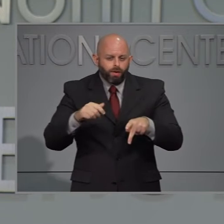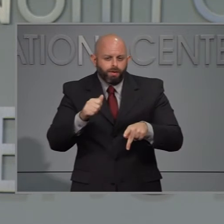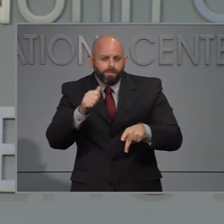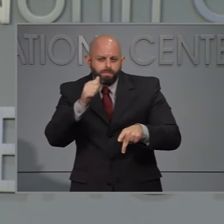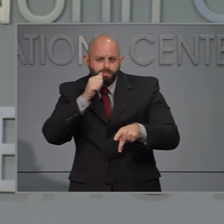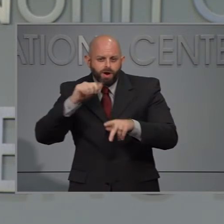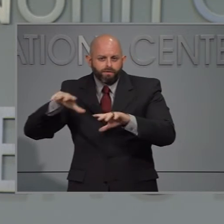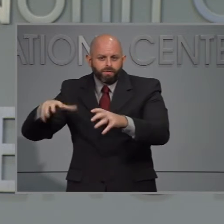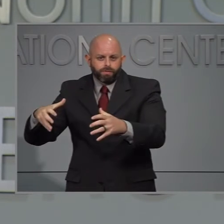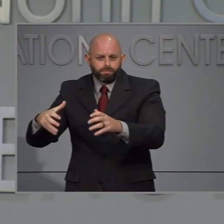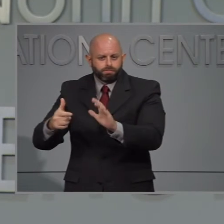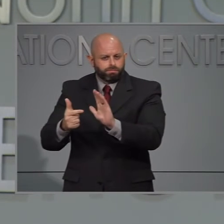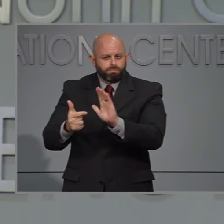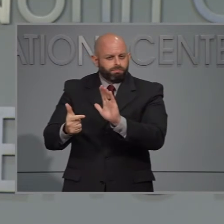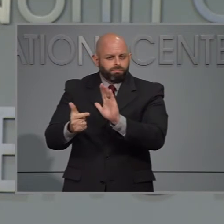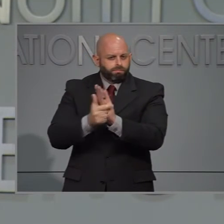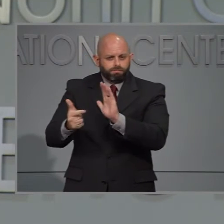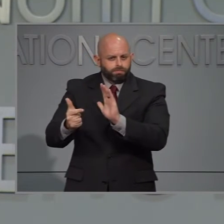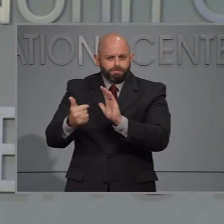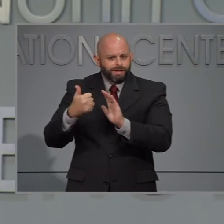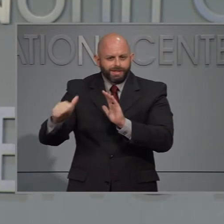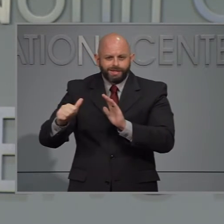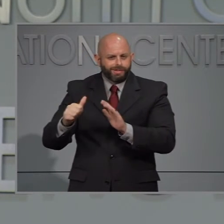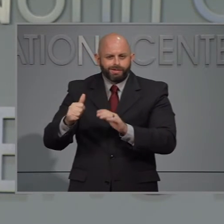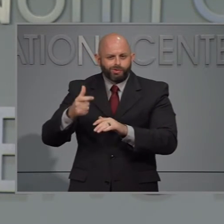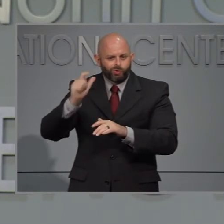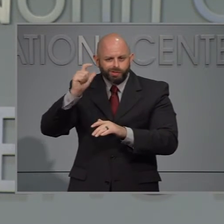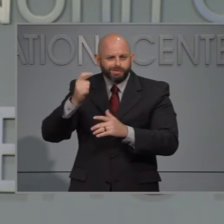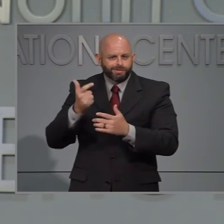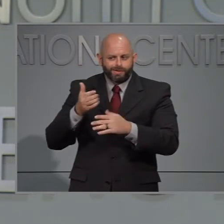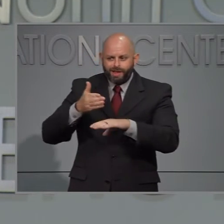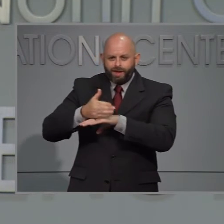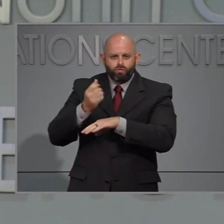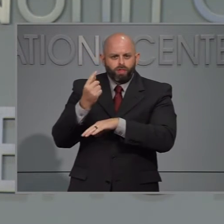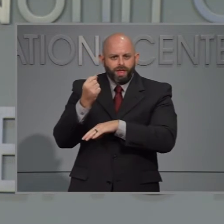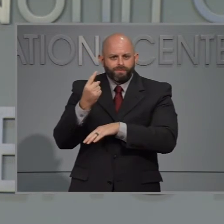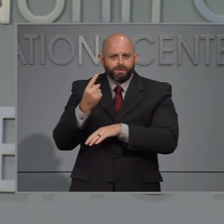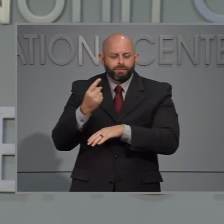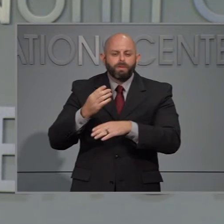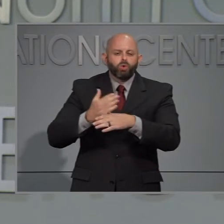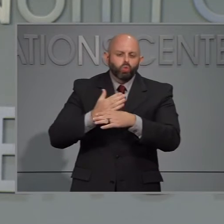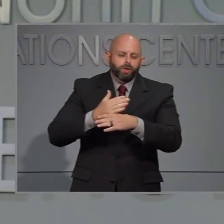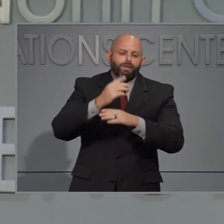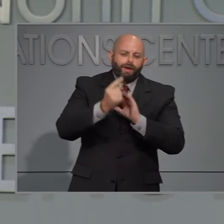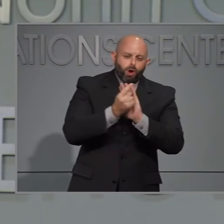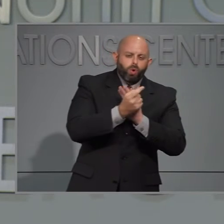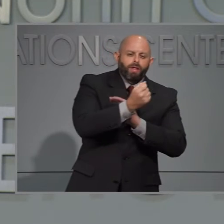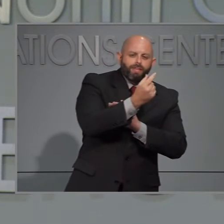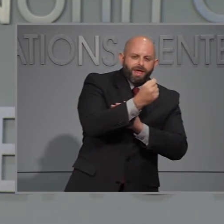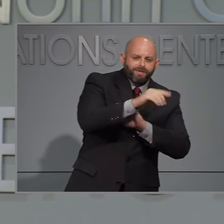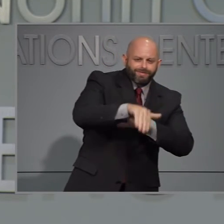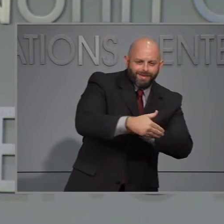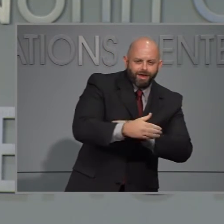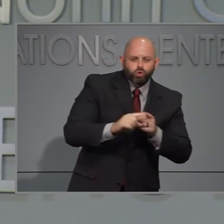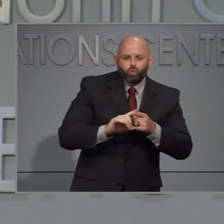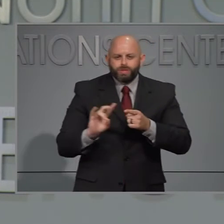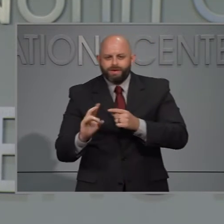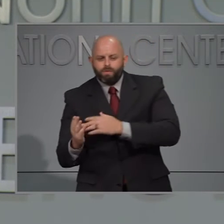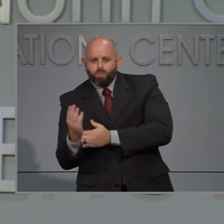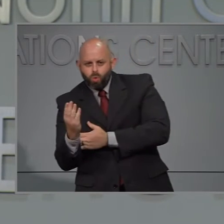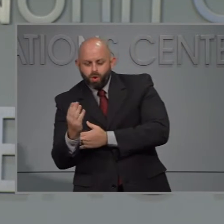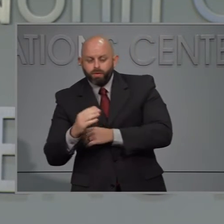no pueden servir bebidas entre 11 de la noche y 7 de la mañana. ¿Qué tipo de castigo va a haber para